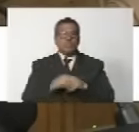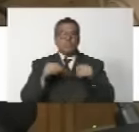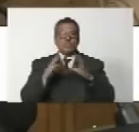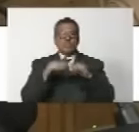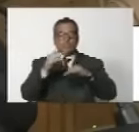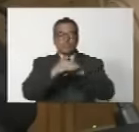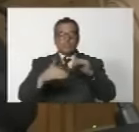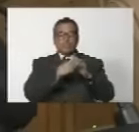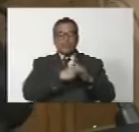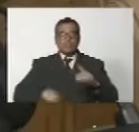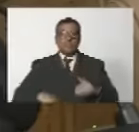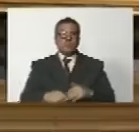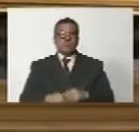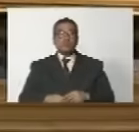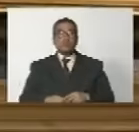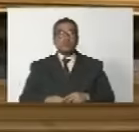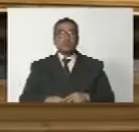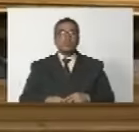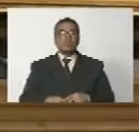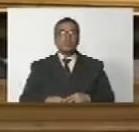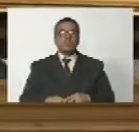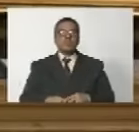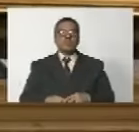todo, vicepresidente.